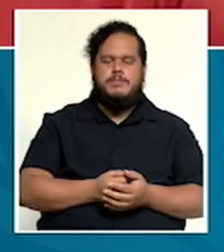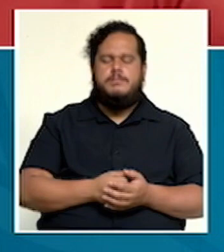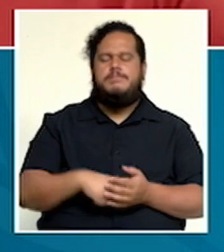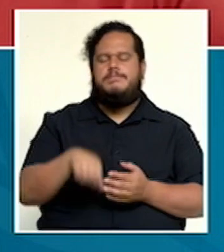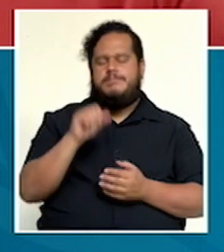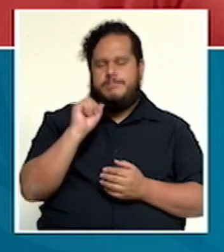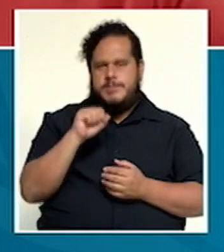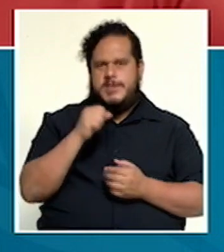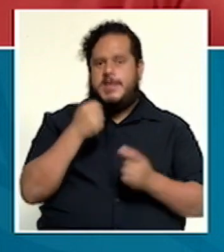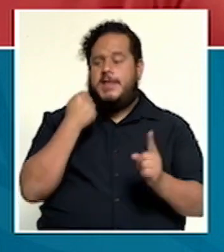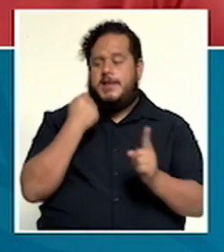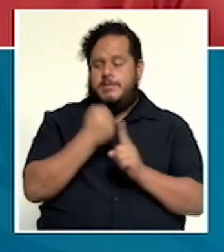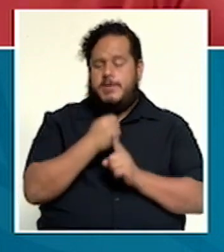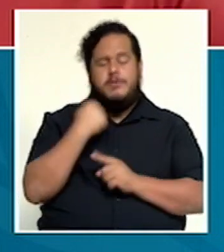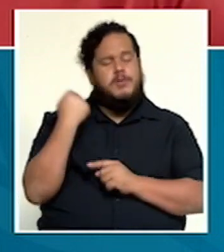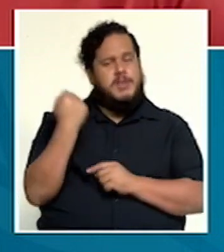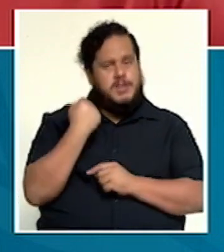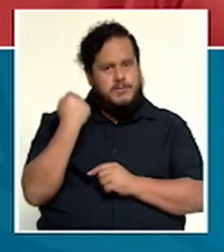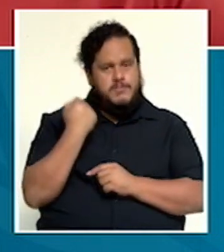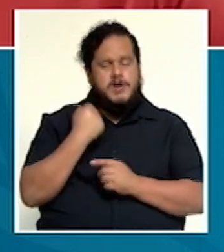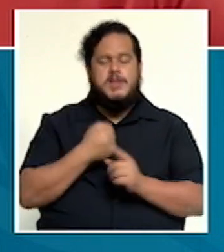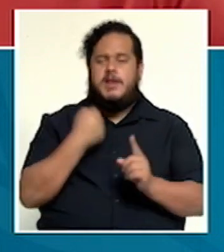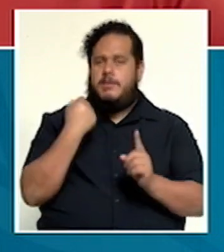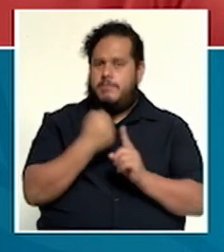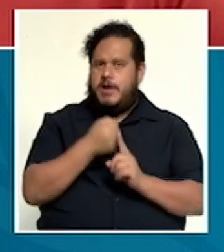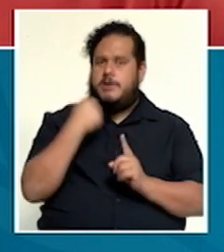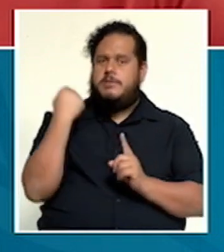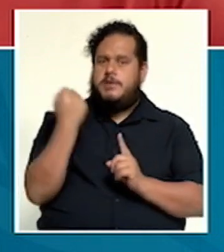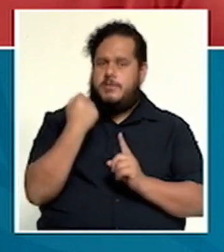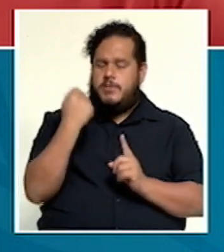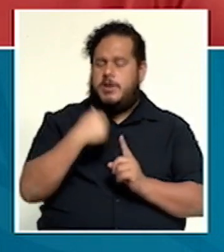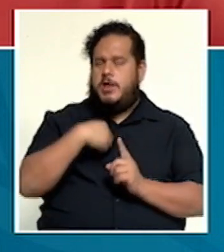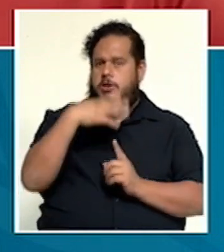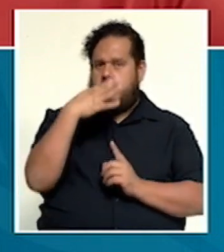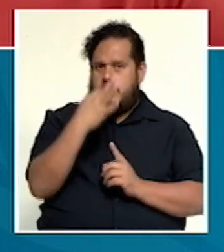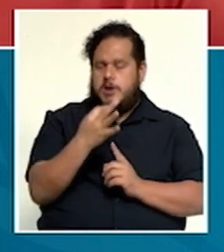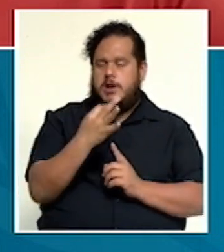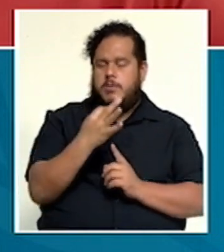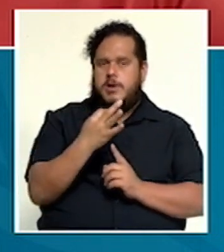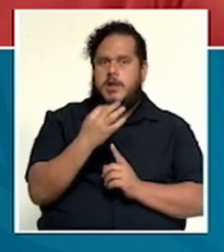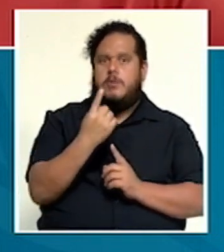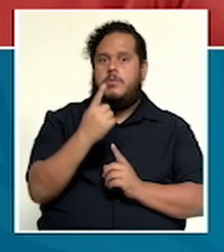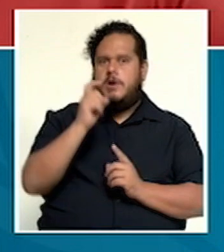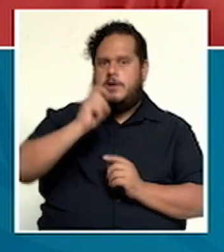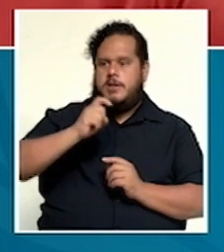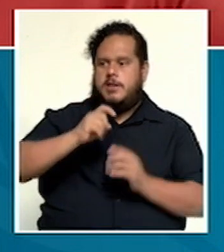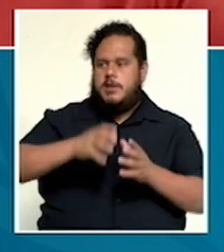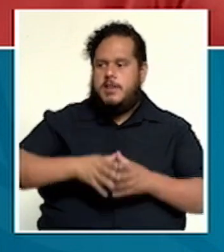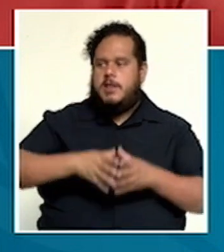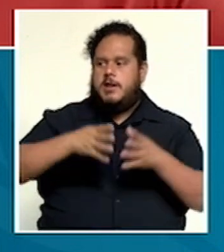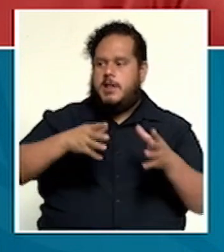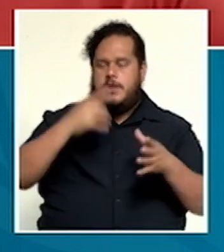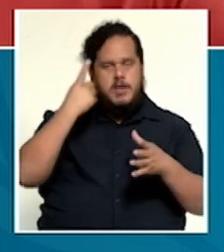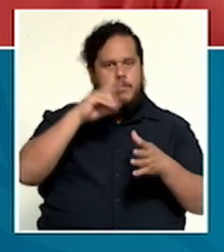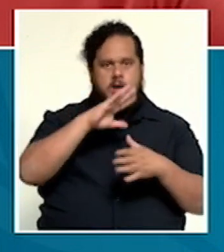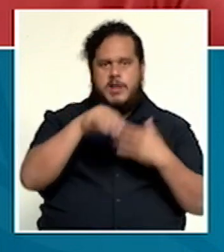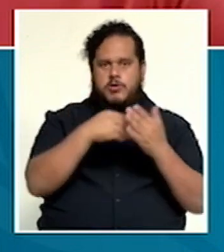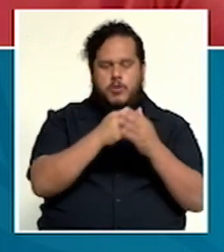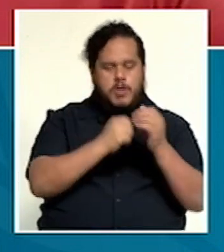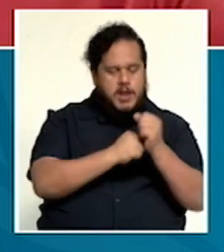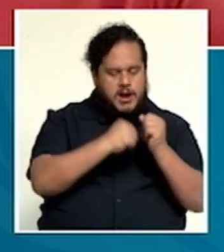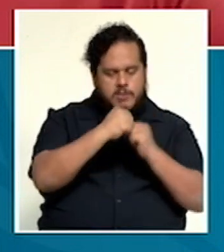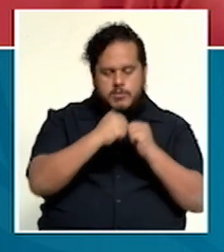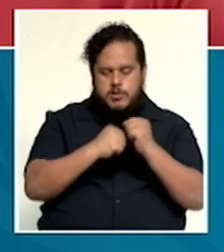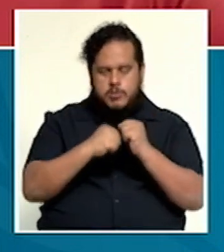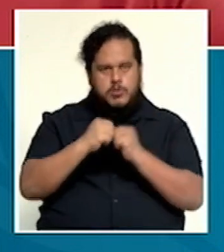Sí, el impacto ha sido fuerte, Yo creo que hay una necesidad grande en toda la infraestructura, no